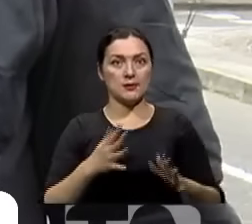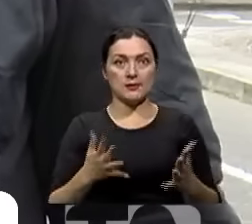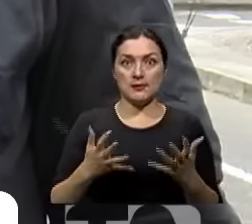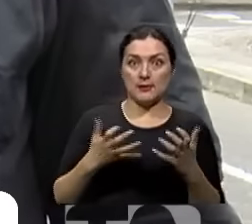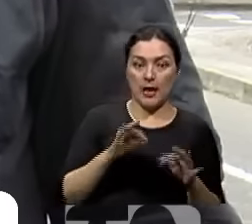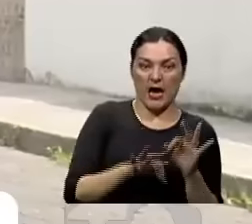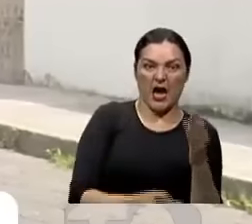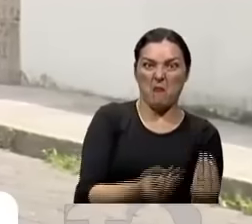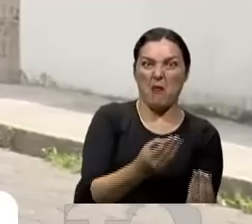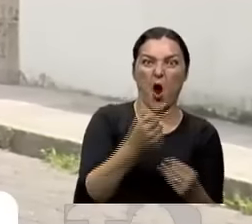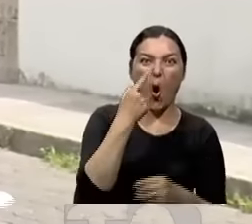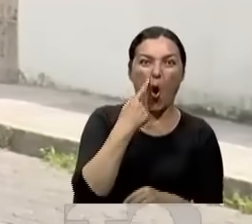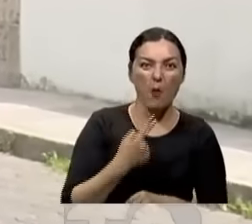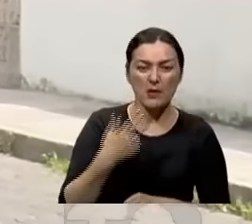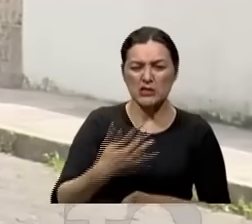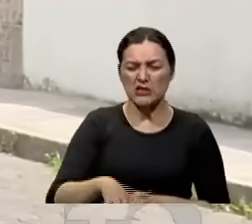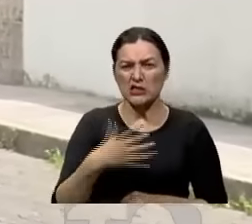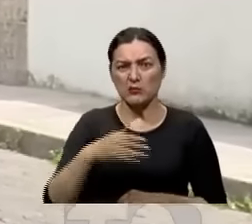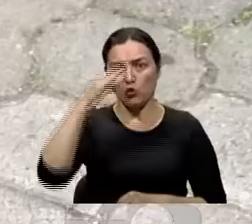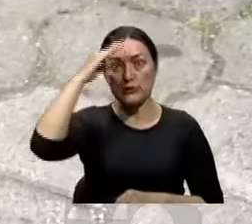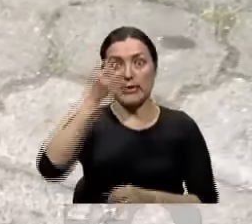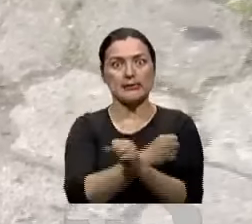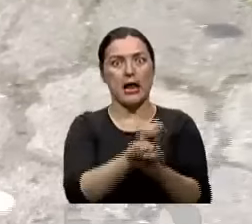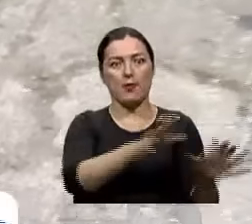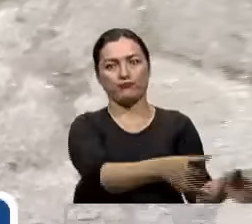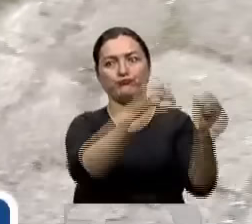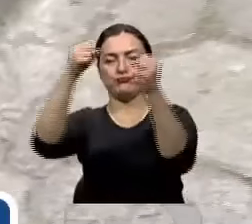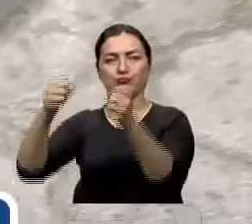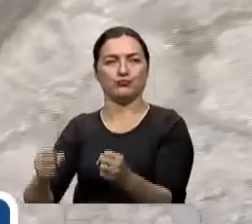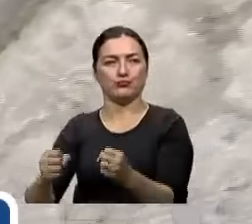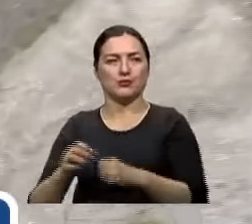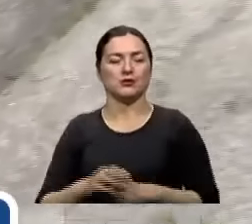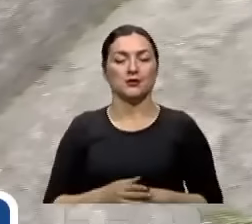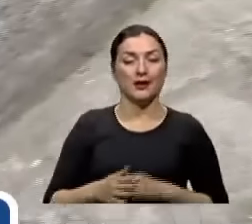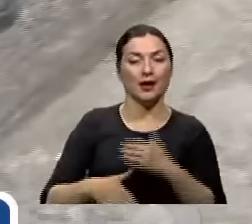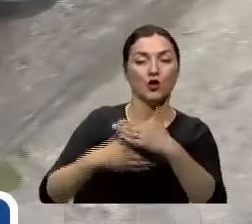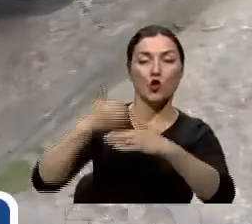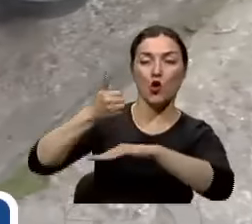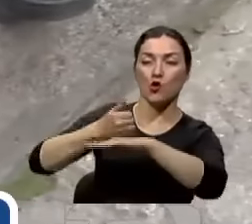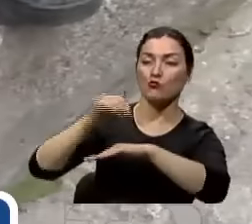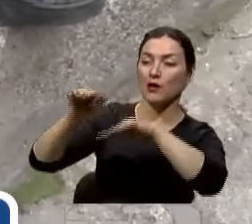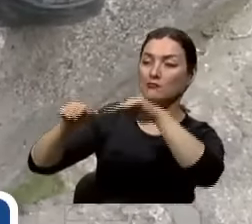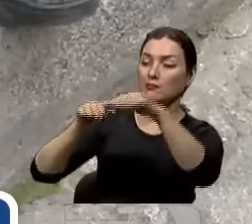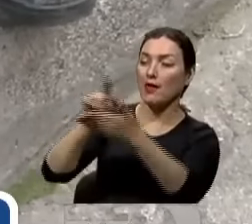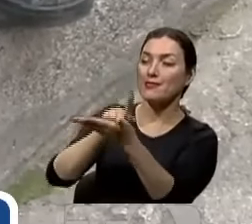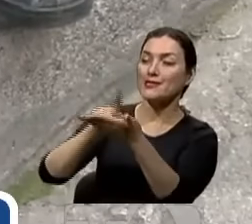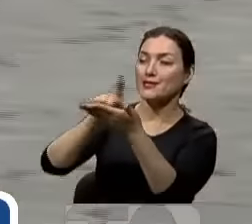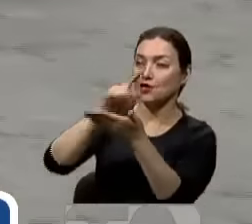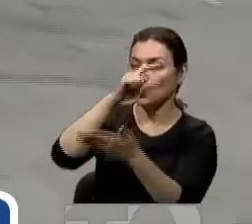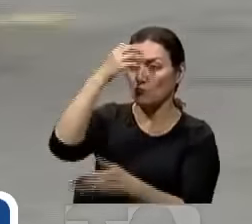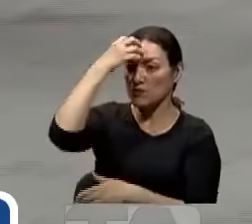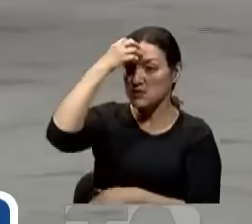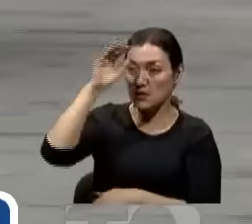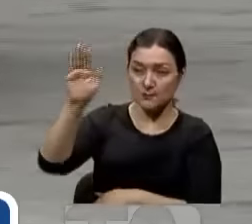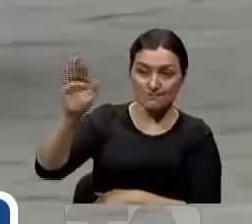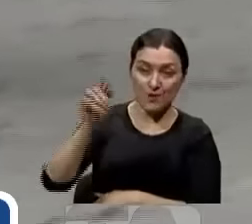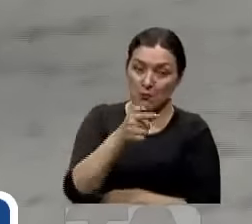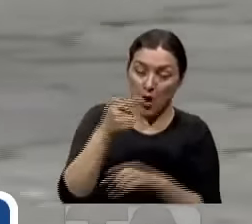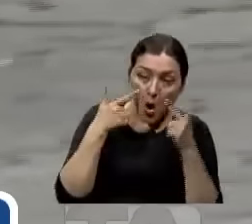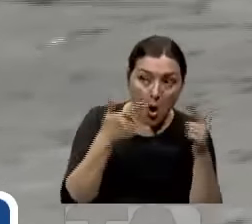iban a quemar. En respuesta a estos eventos, los residentes de Capelo hicieron un llamado a las autoridades del distrito de Rumiñahui para que incrementen